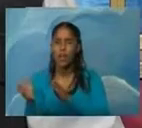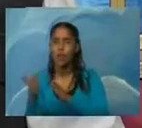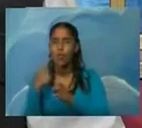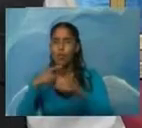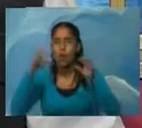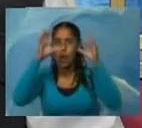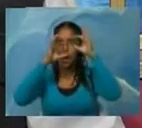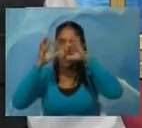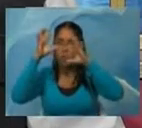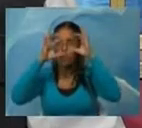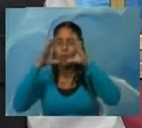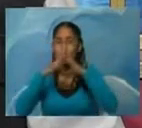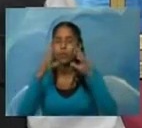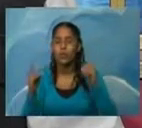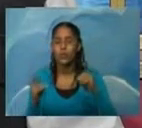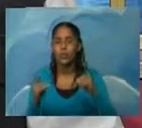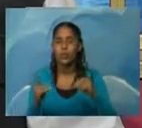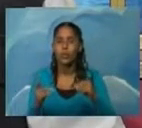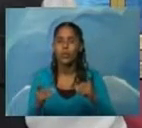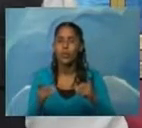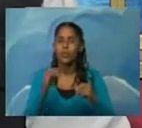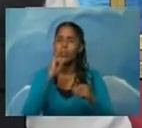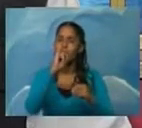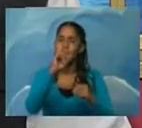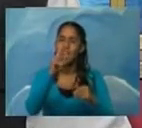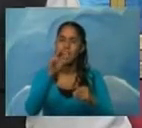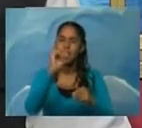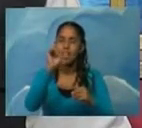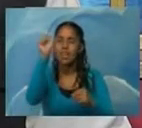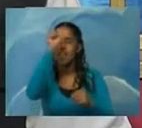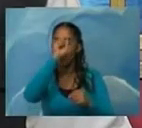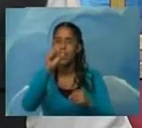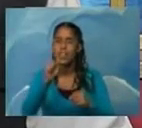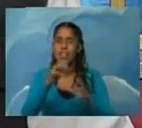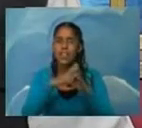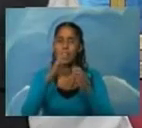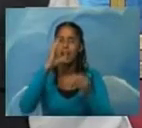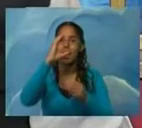búho, el ibis, el